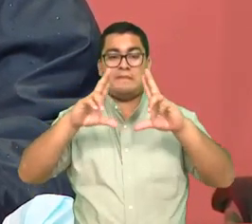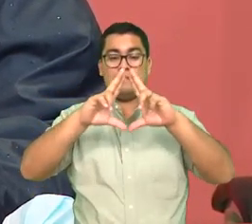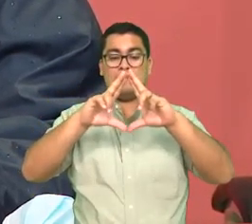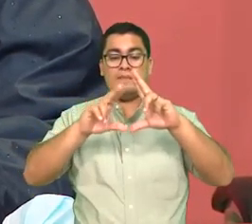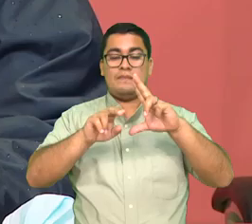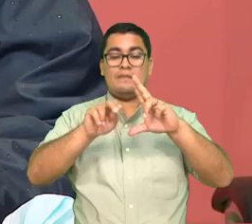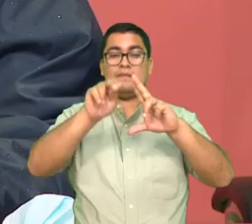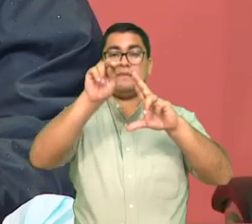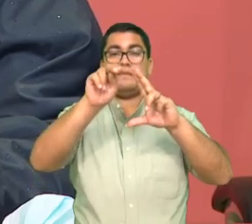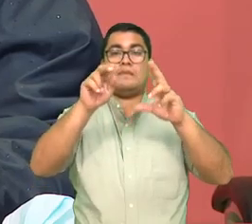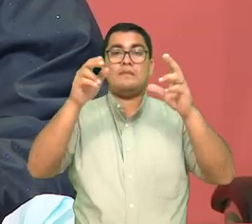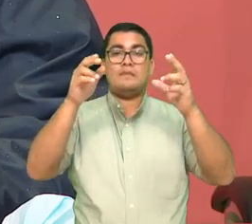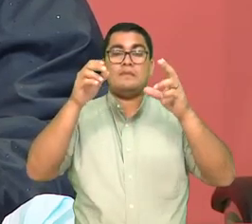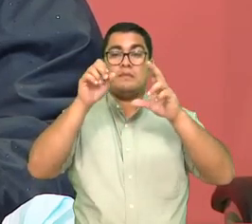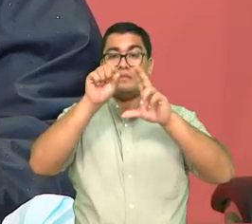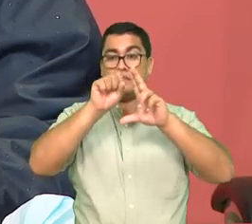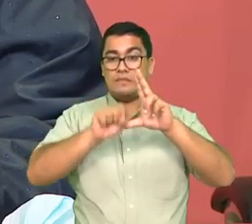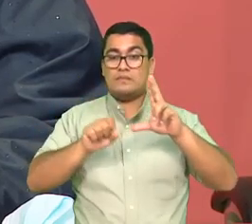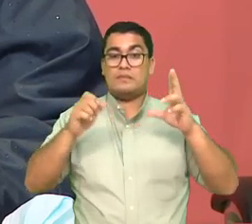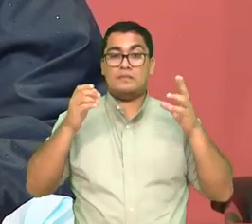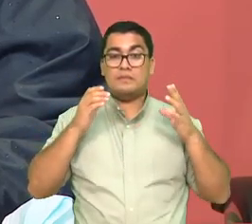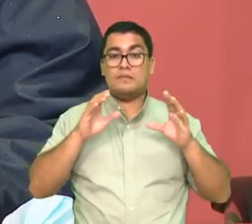Norte, Costa Caribe Sur,